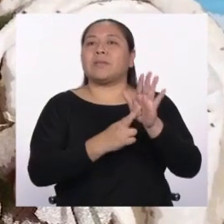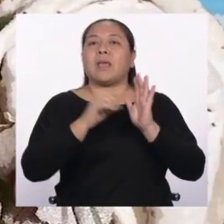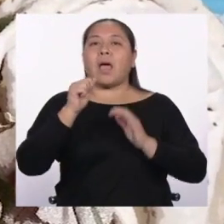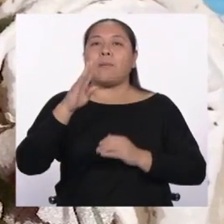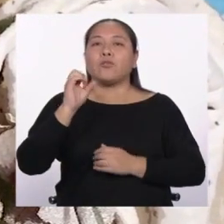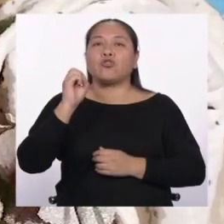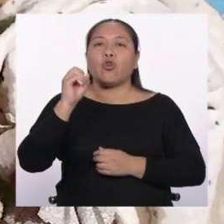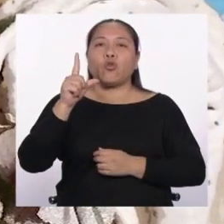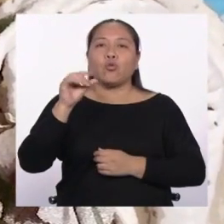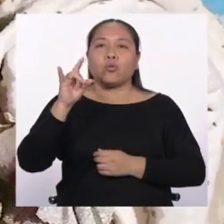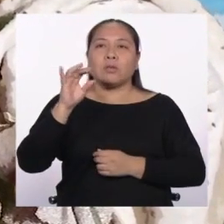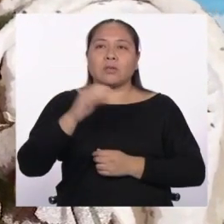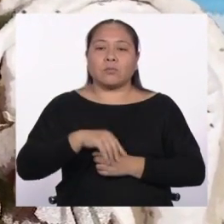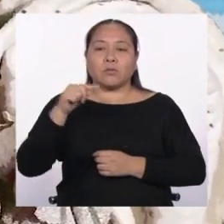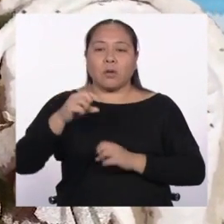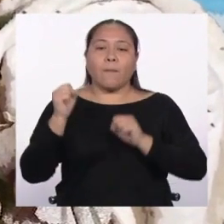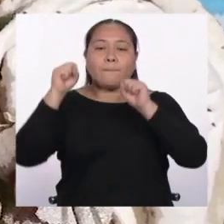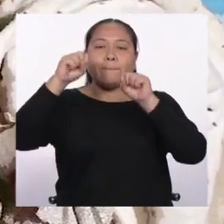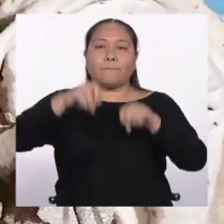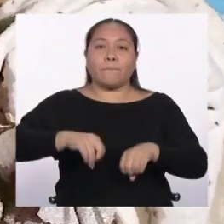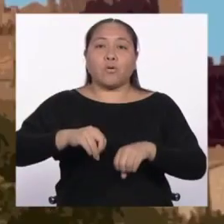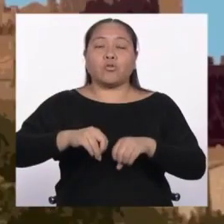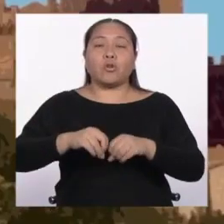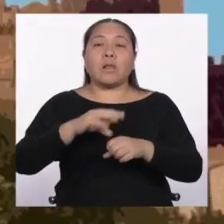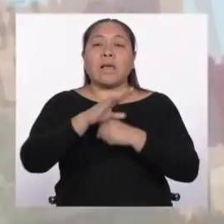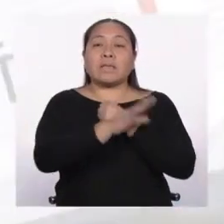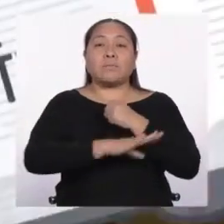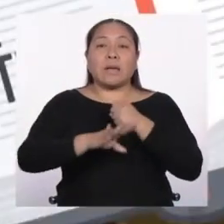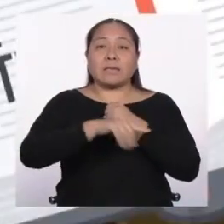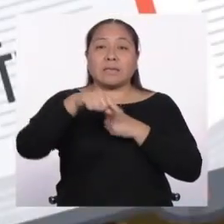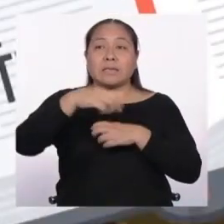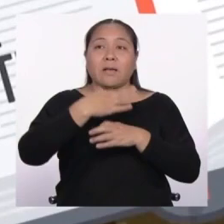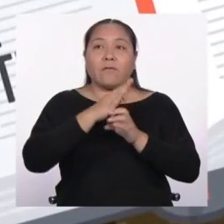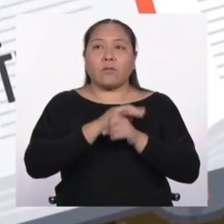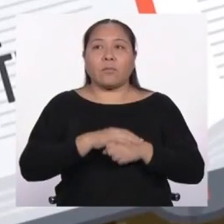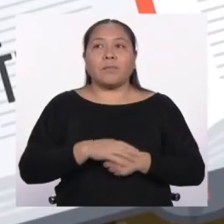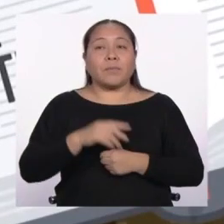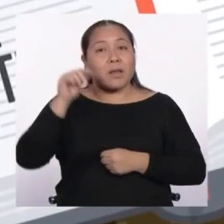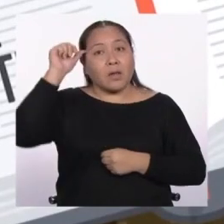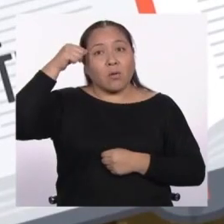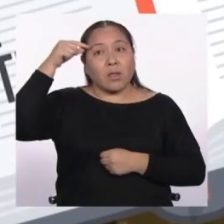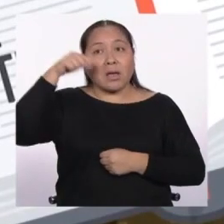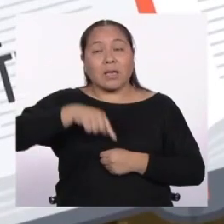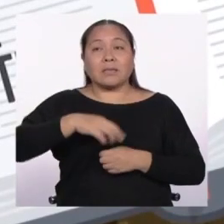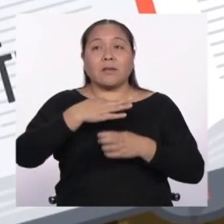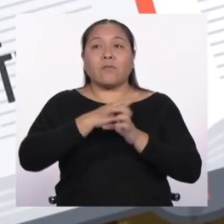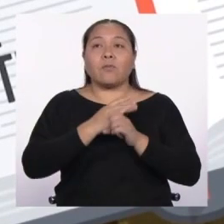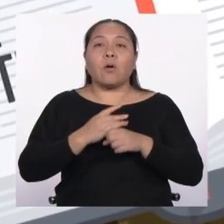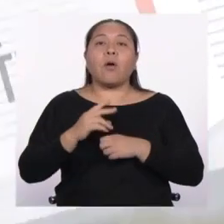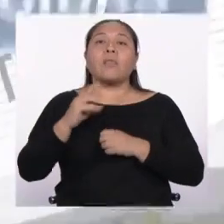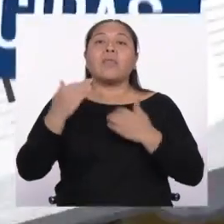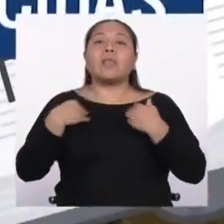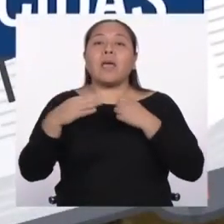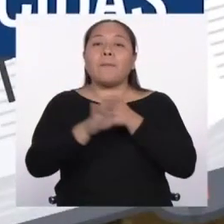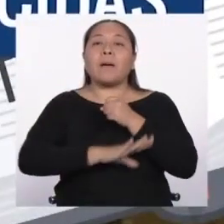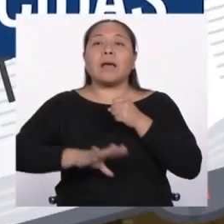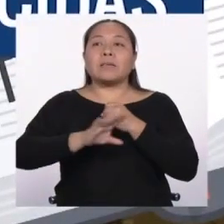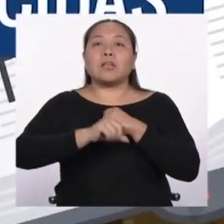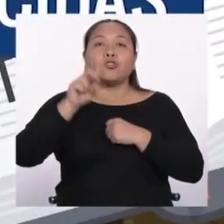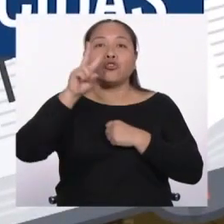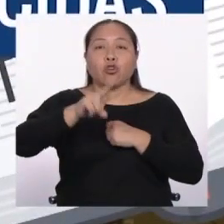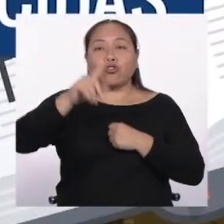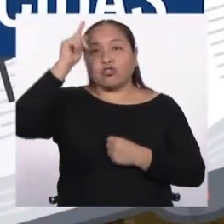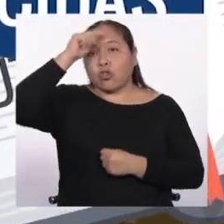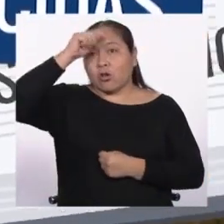absolutismo, además de ser el que sentó las bases de este sistema. Recuerda también que este sistema estuvo fundamentado principalmente por